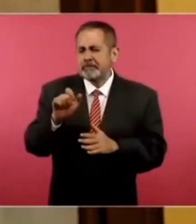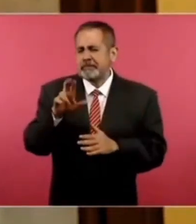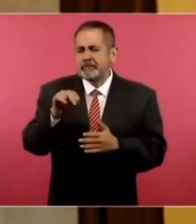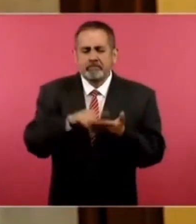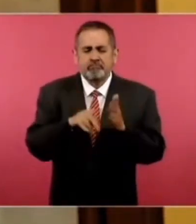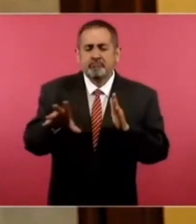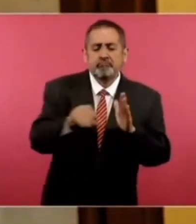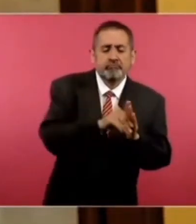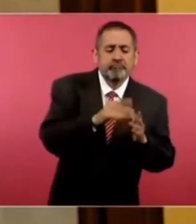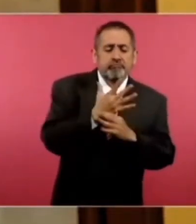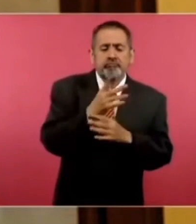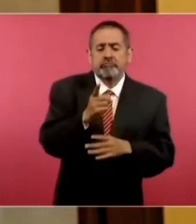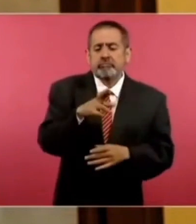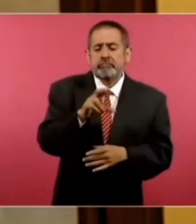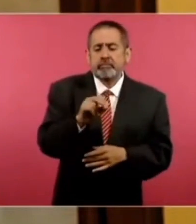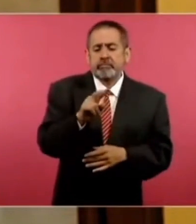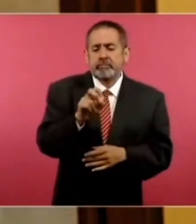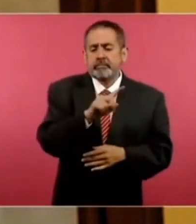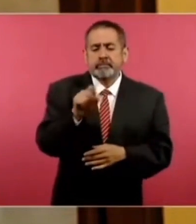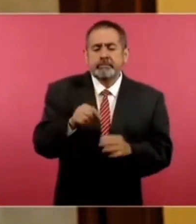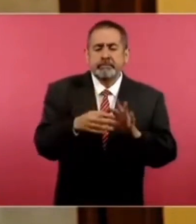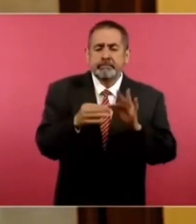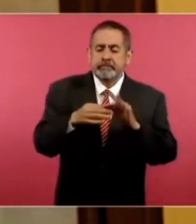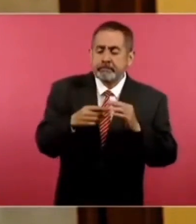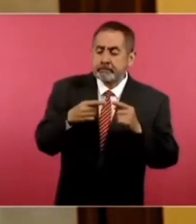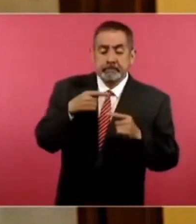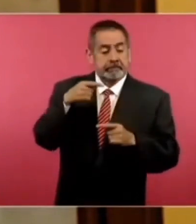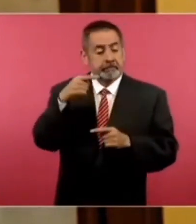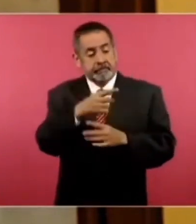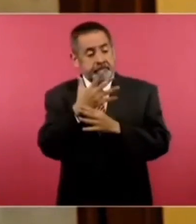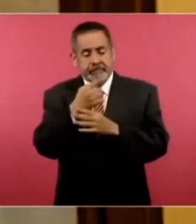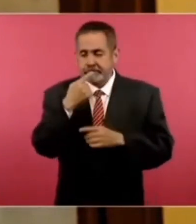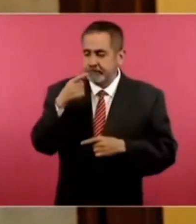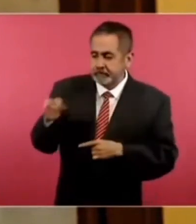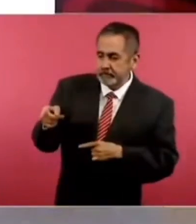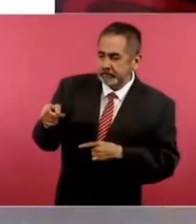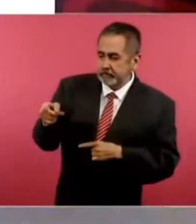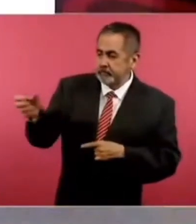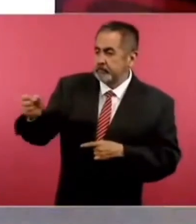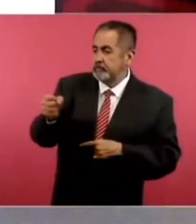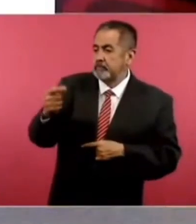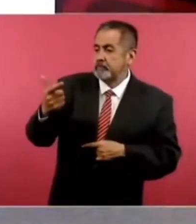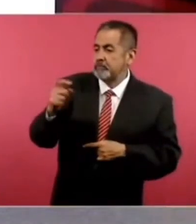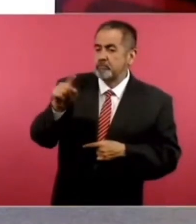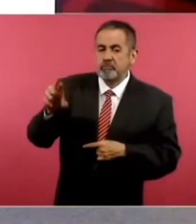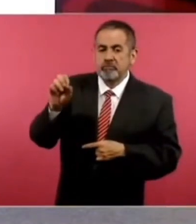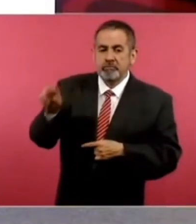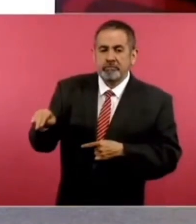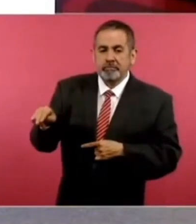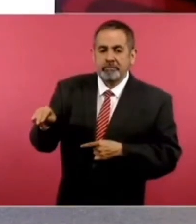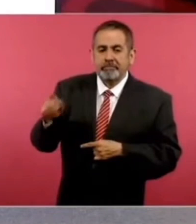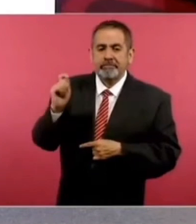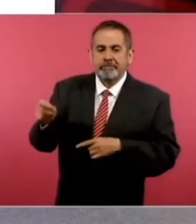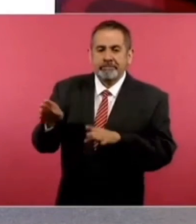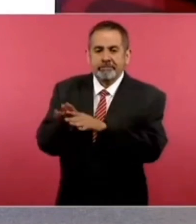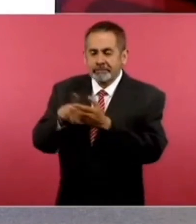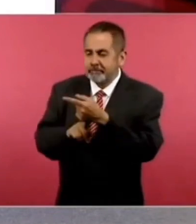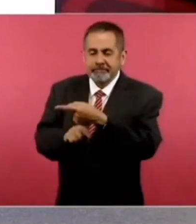Vázquez Cisneros. Para el autor, la designación de Guzmán significaba